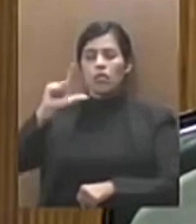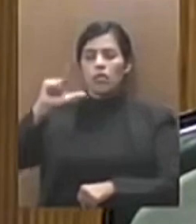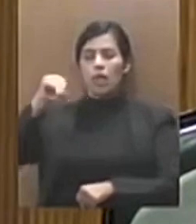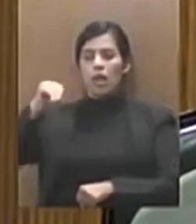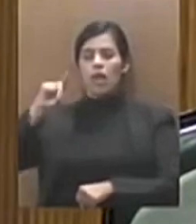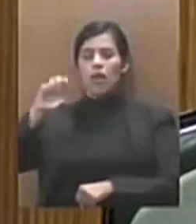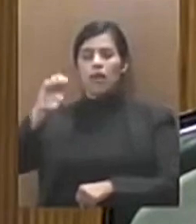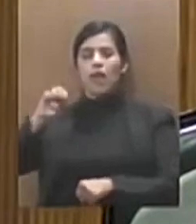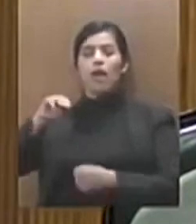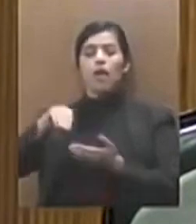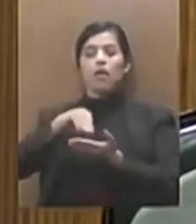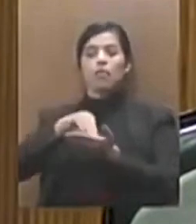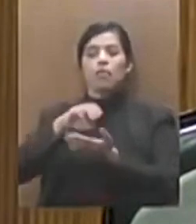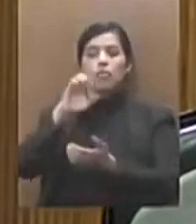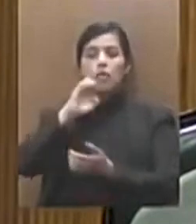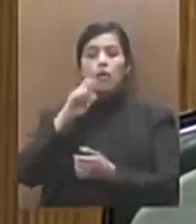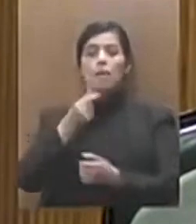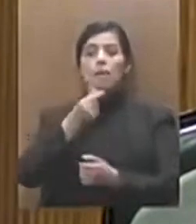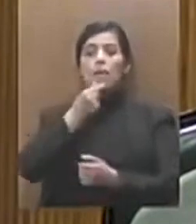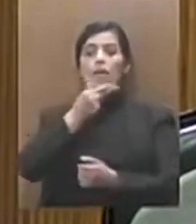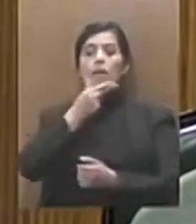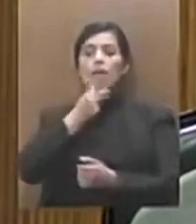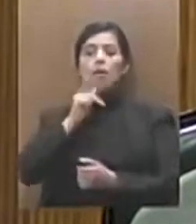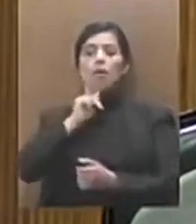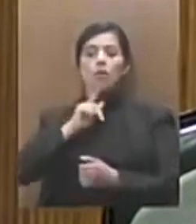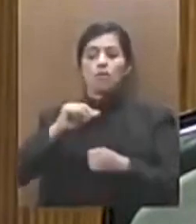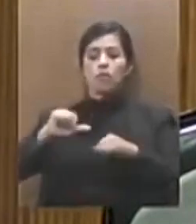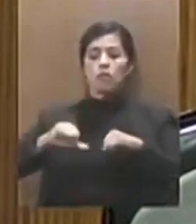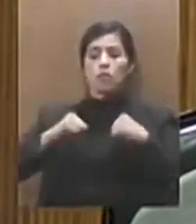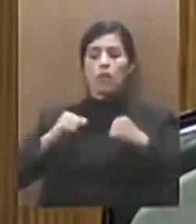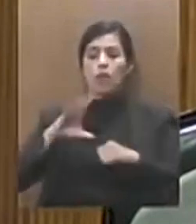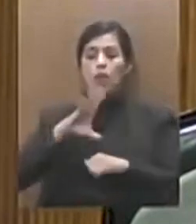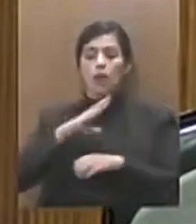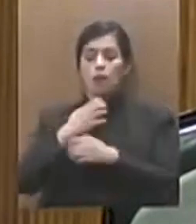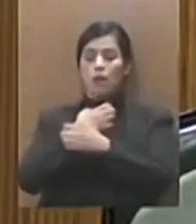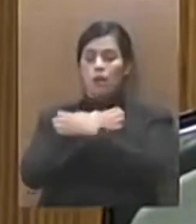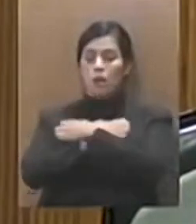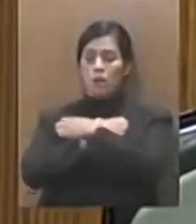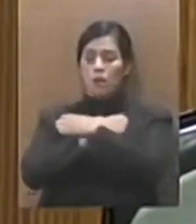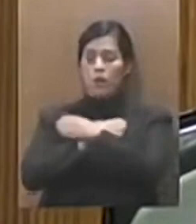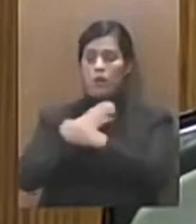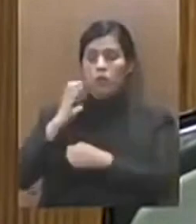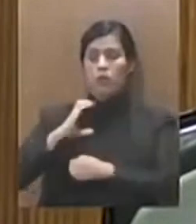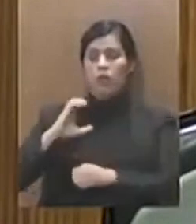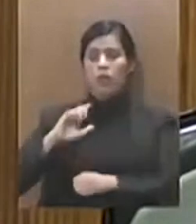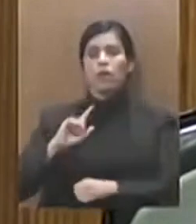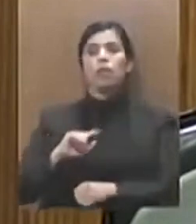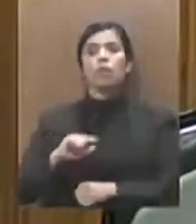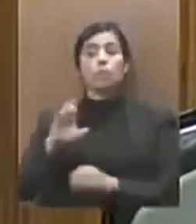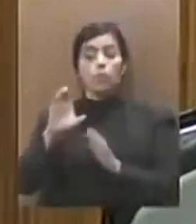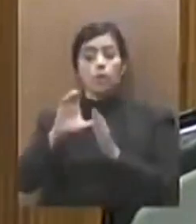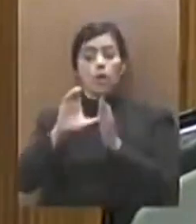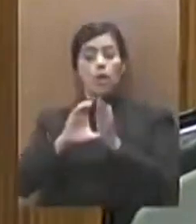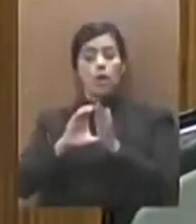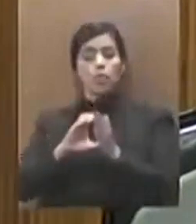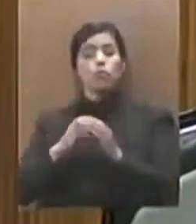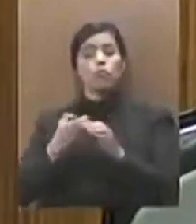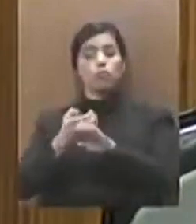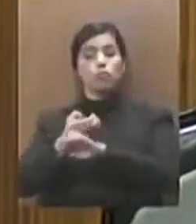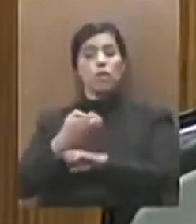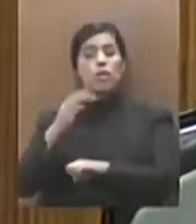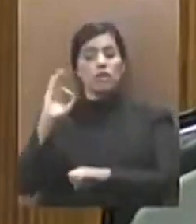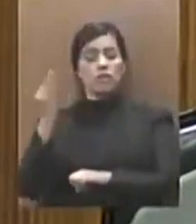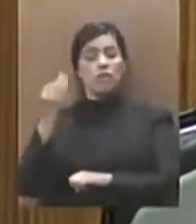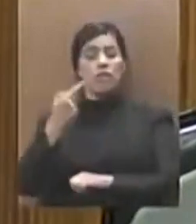los niños niñas y adolescentes en Nuevo León puedan recibir una educación de calidad como lo reconoce nuestra Constitución Estatal